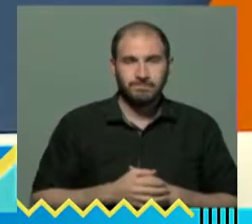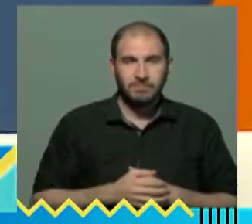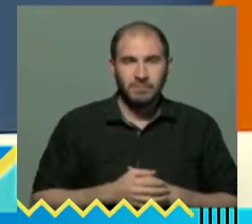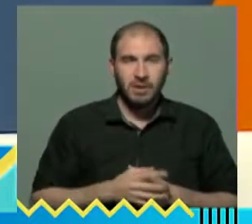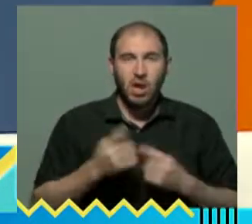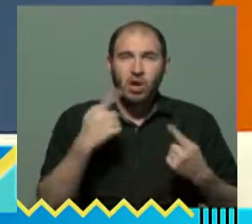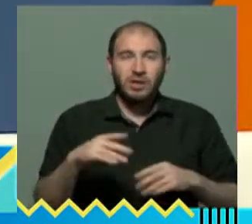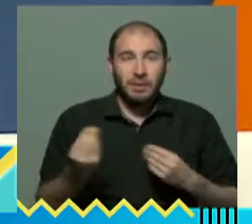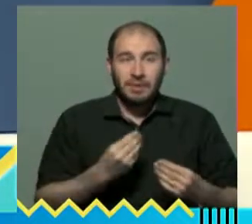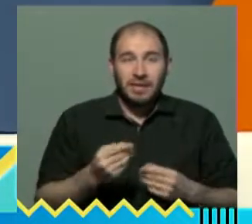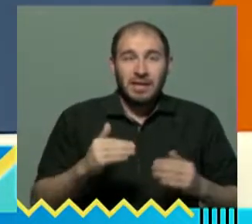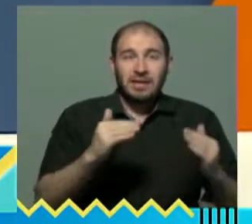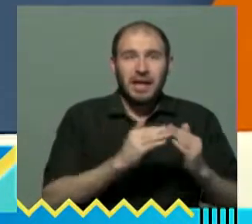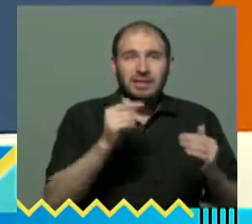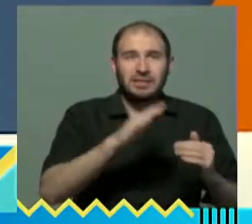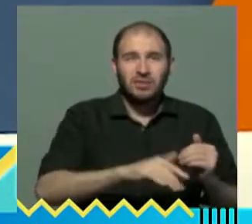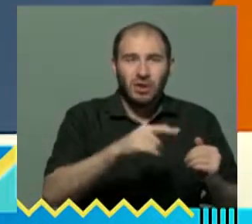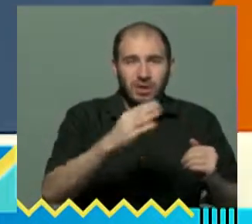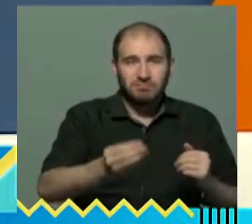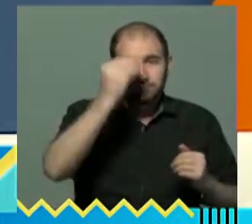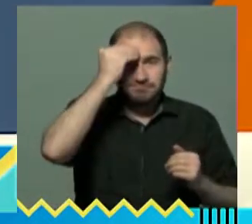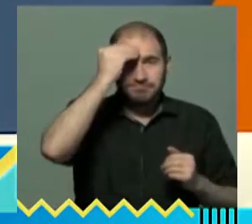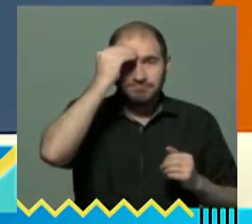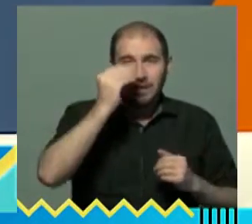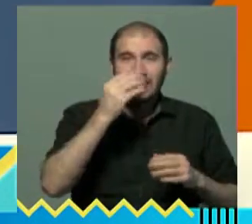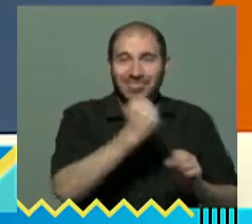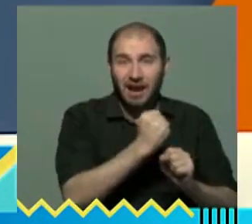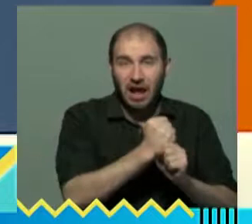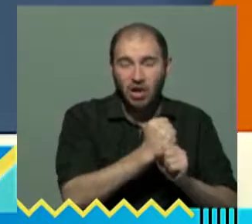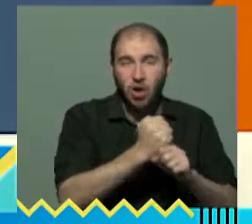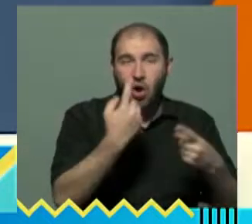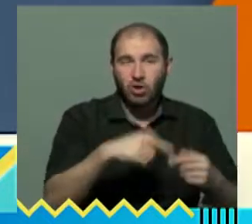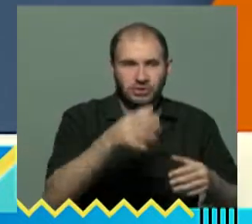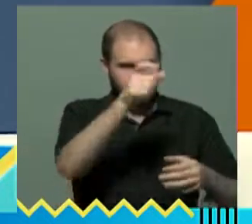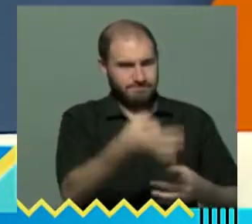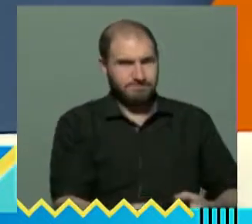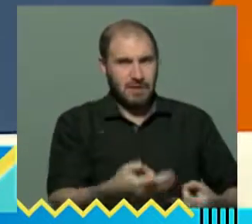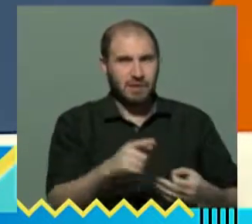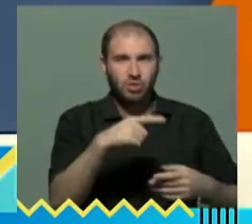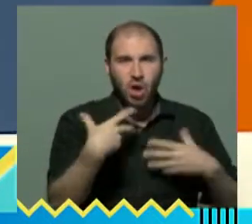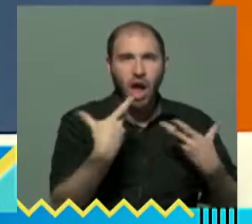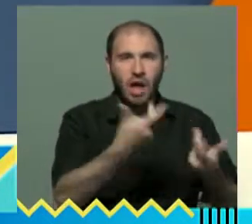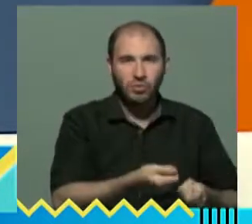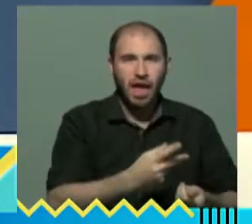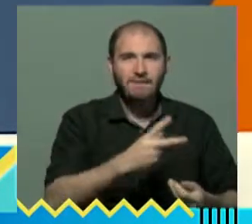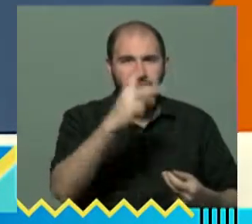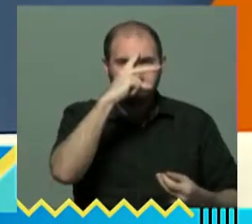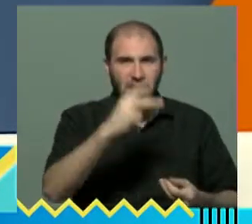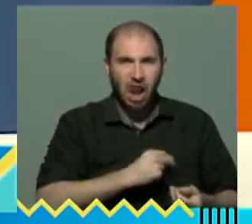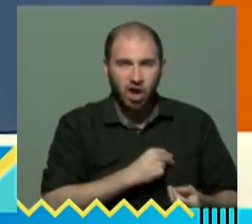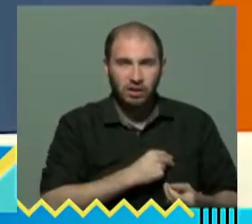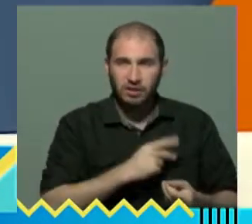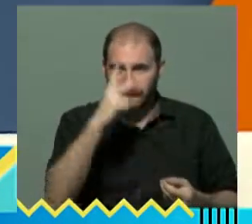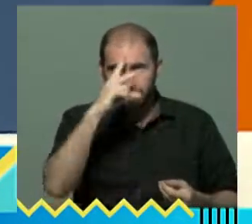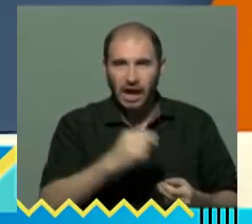lo que tiene que suceder es que desde la casa el chico tiene que asumir que el empleo es algo que dignifica y es algo que te genera valores. Y uno de los valores que